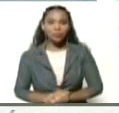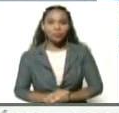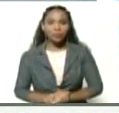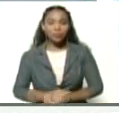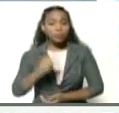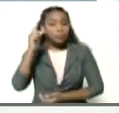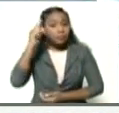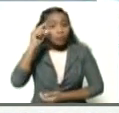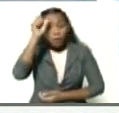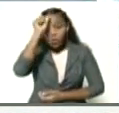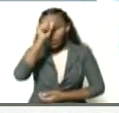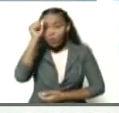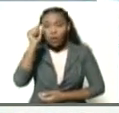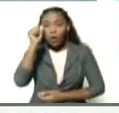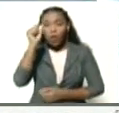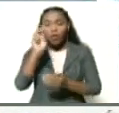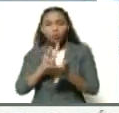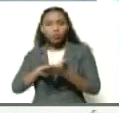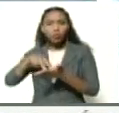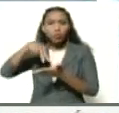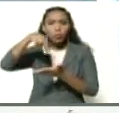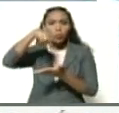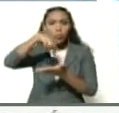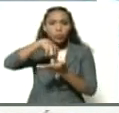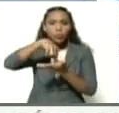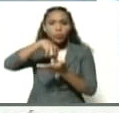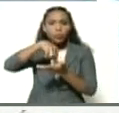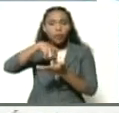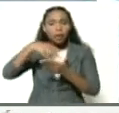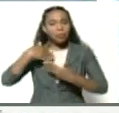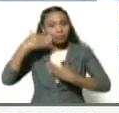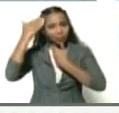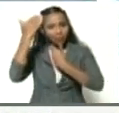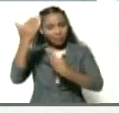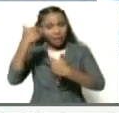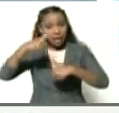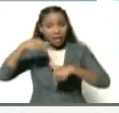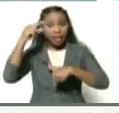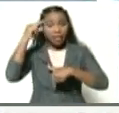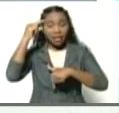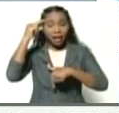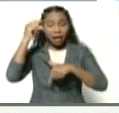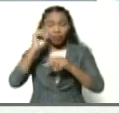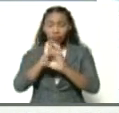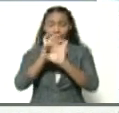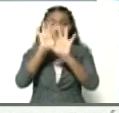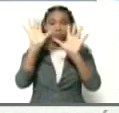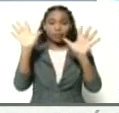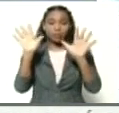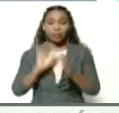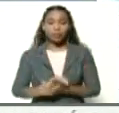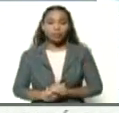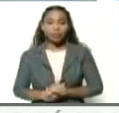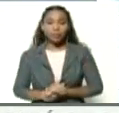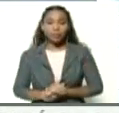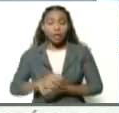Día domingo de resurrección. Mis saludos en este día de resplandor, de